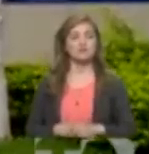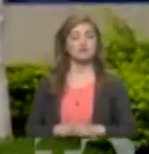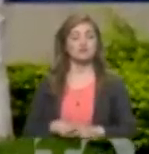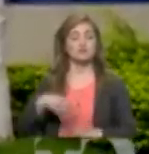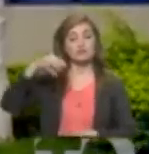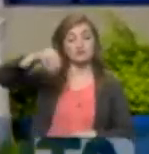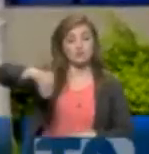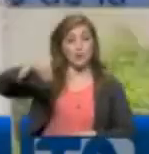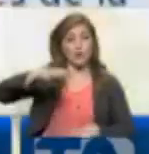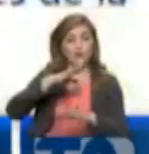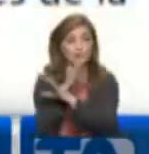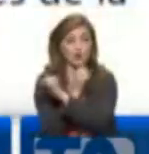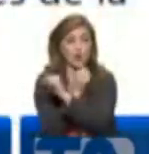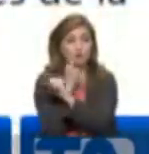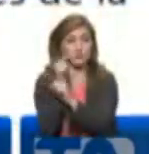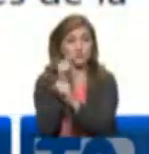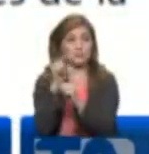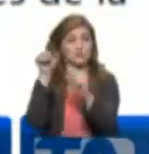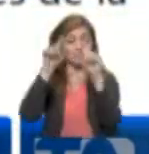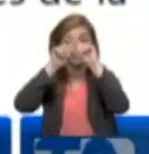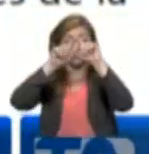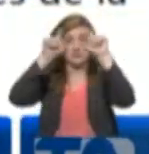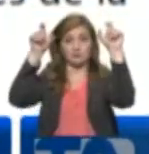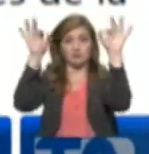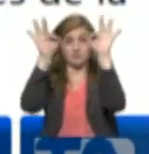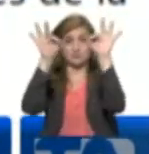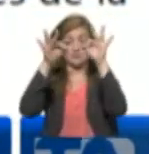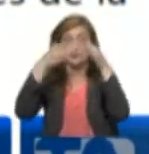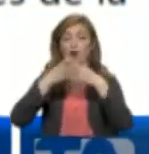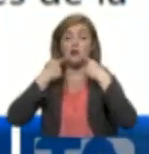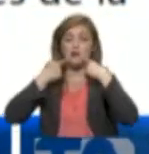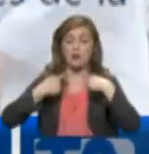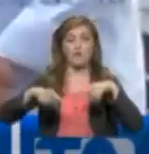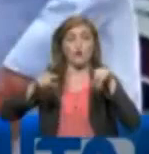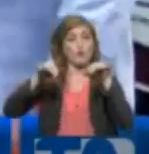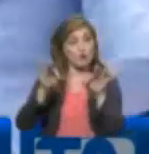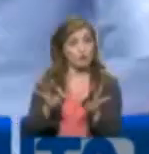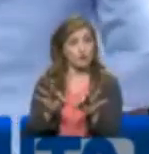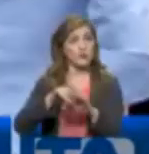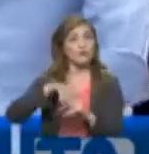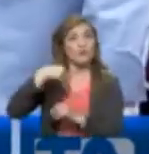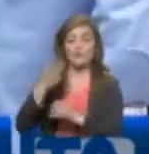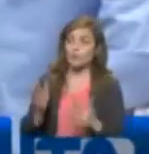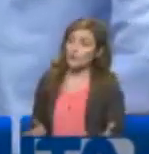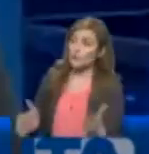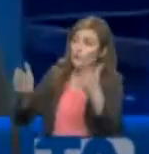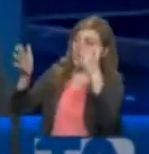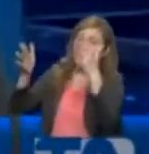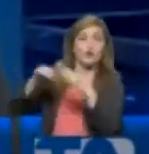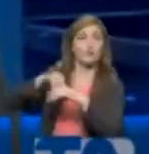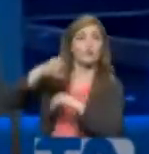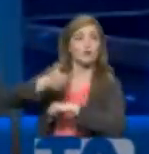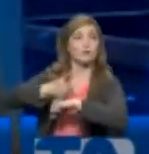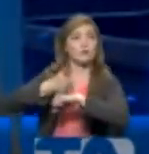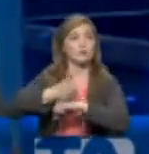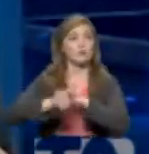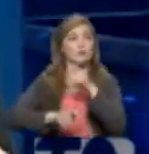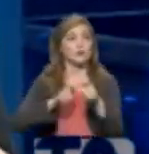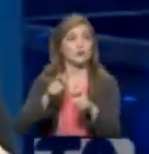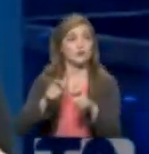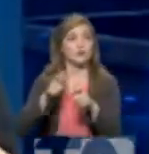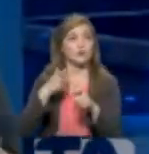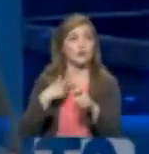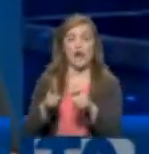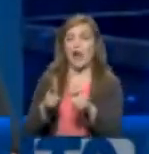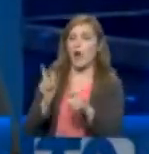Lo que este martes por la noche Senel informaba vía Twitter. Lo confirmaba en los exteriores de la empresa en Guayaquil una autoridad. Ningún cliente va a salir a